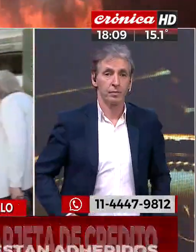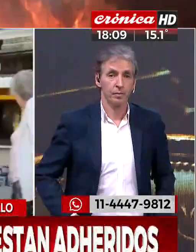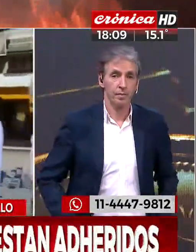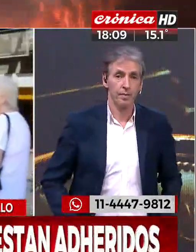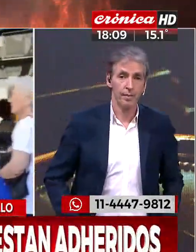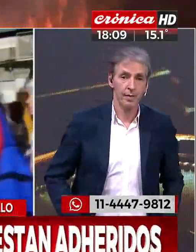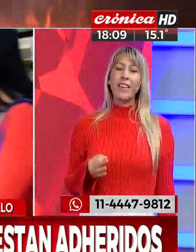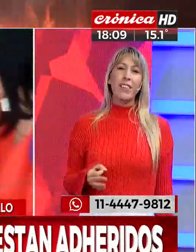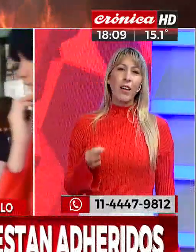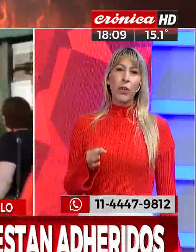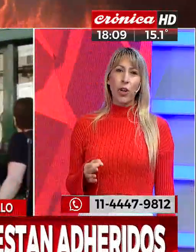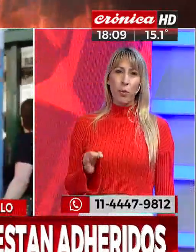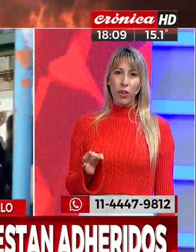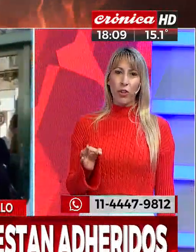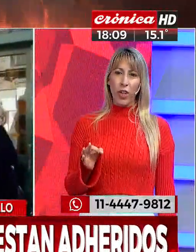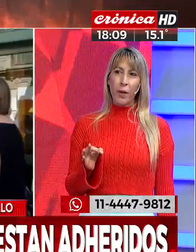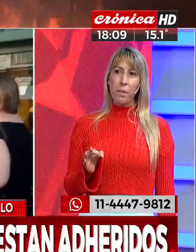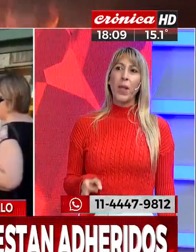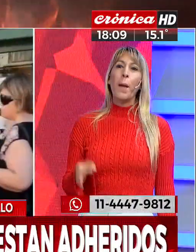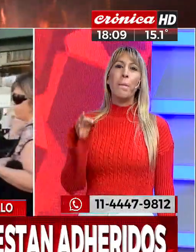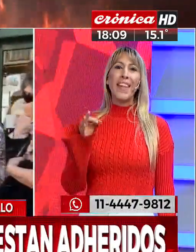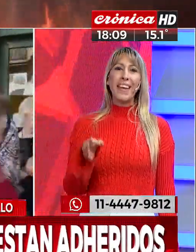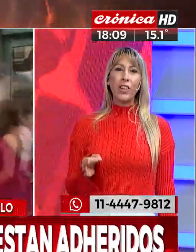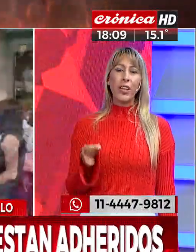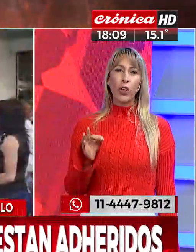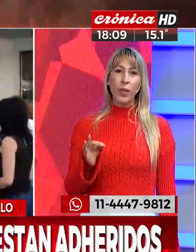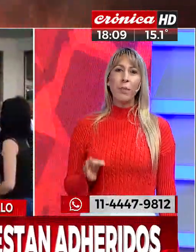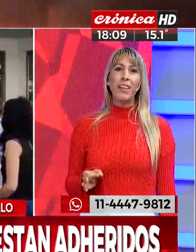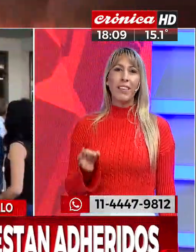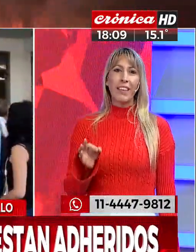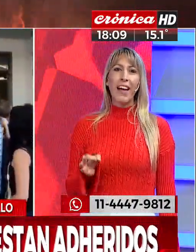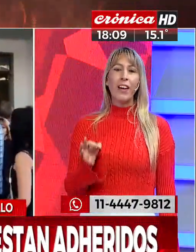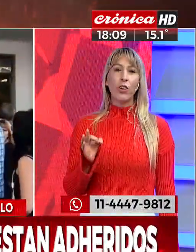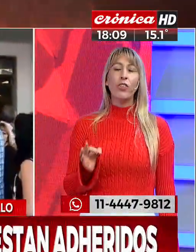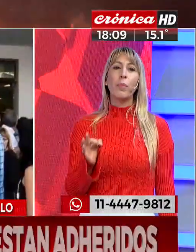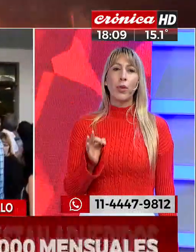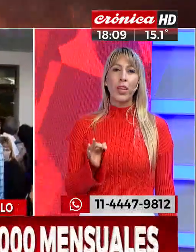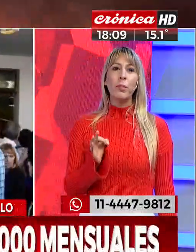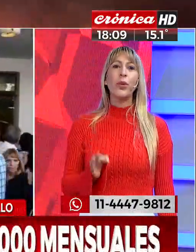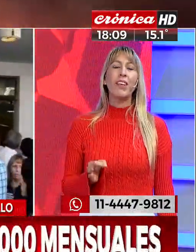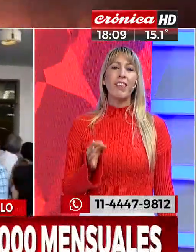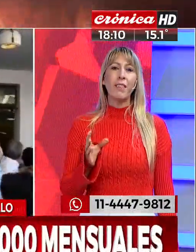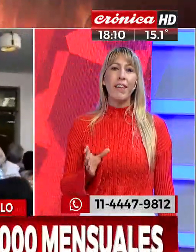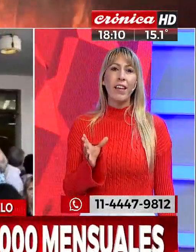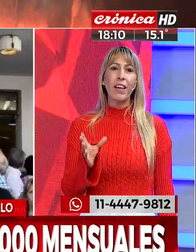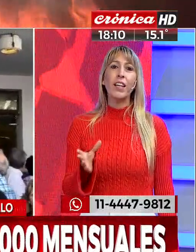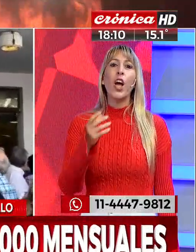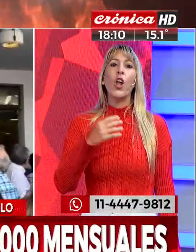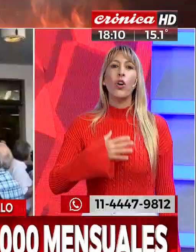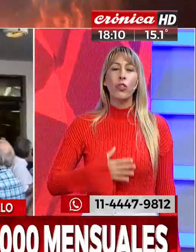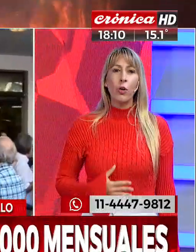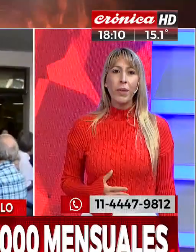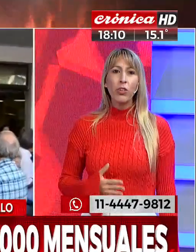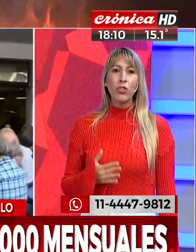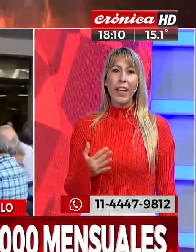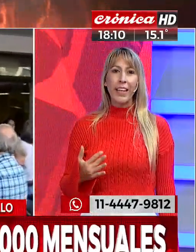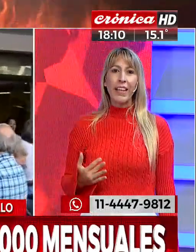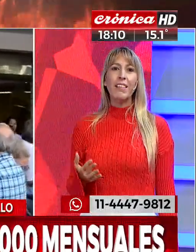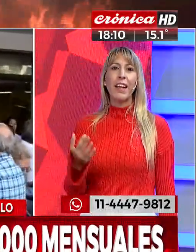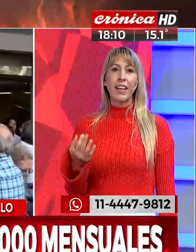Mira exactamente sabes cuandoo lo vamos a conocer mediados de noviembre se da a conocer por qué Porque se basa en los